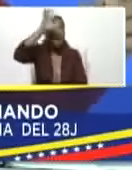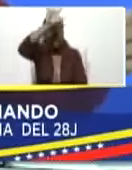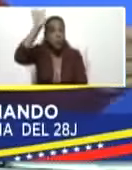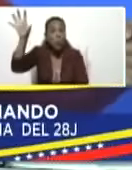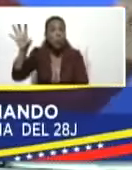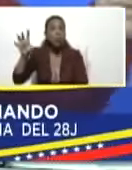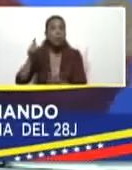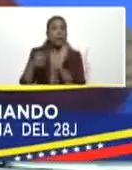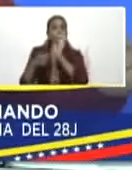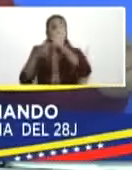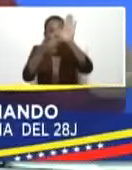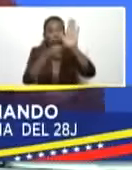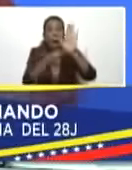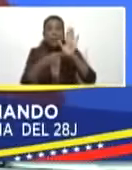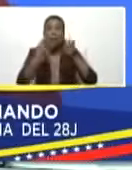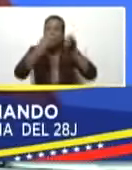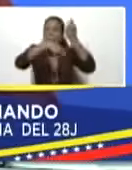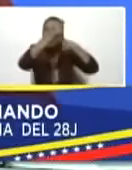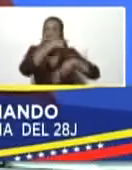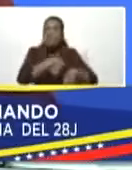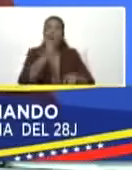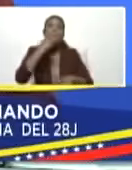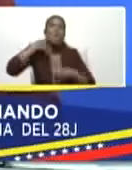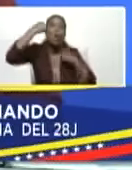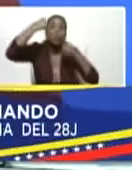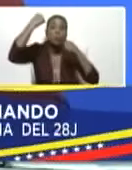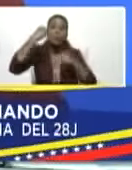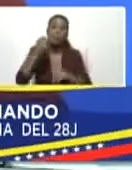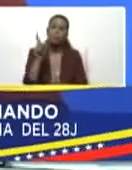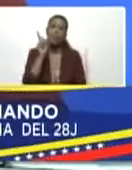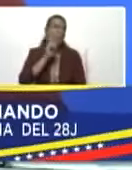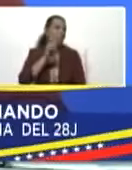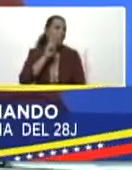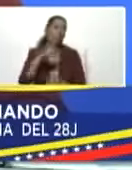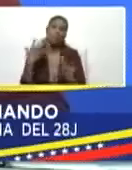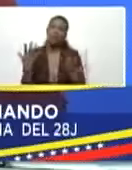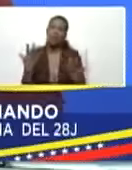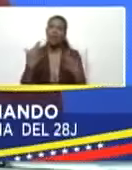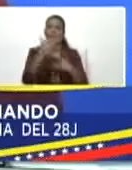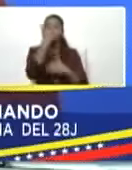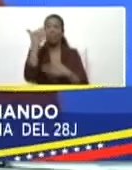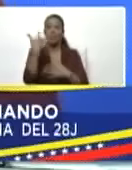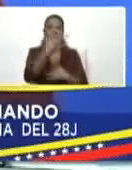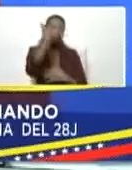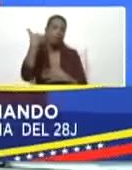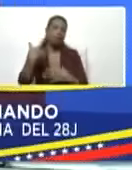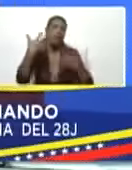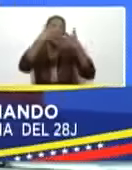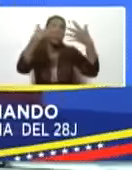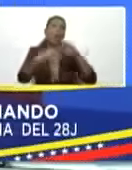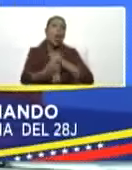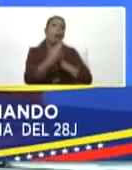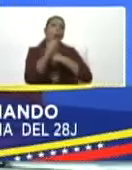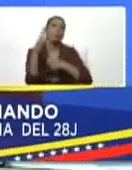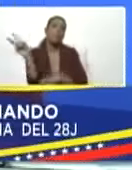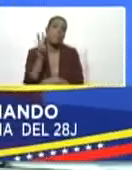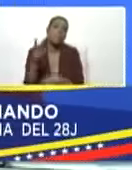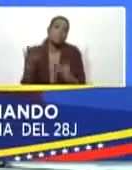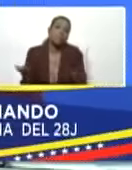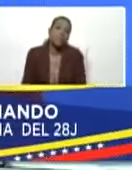esas manifestaciones son vendidas como que fuesen protesta, bueno, es parte de la narrativa contra nuestro país, ¿no?